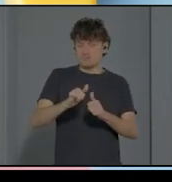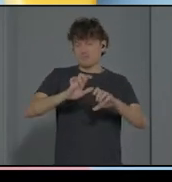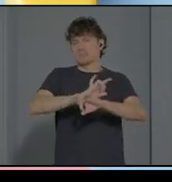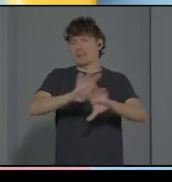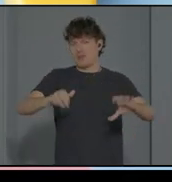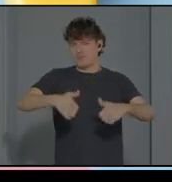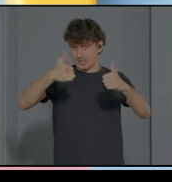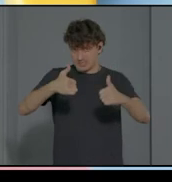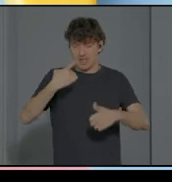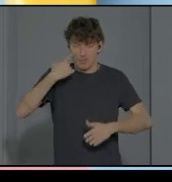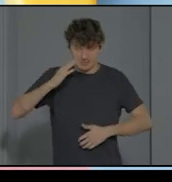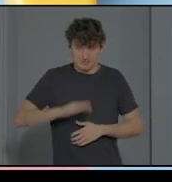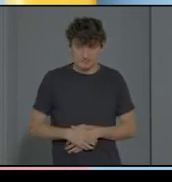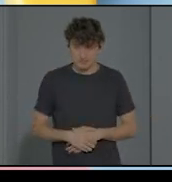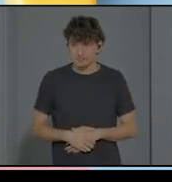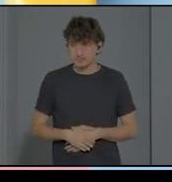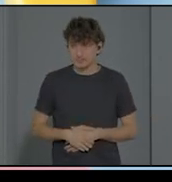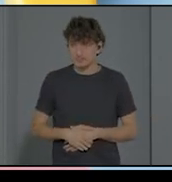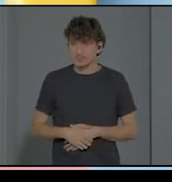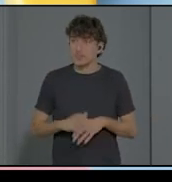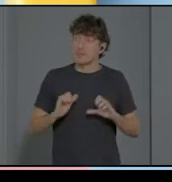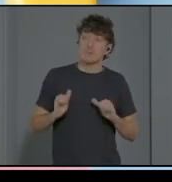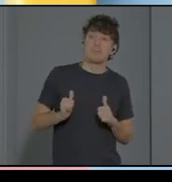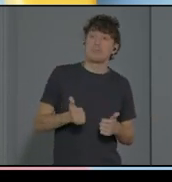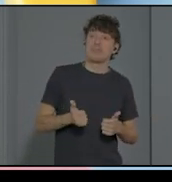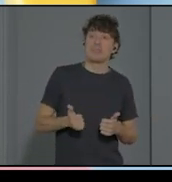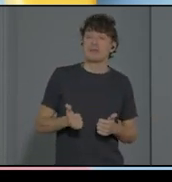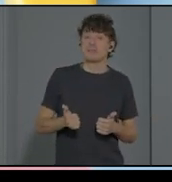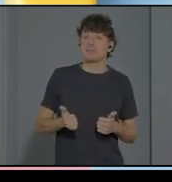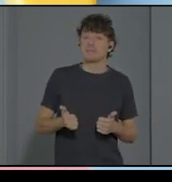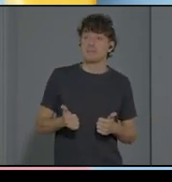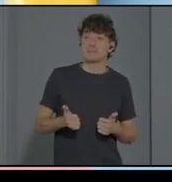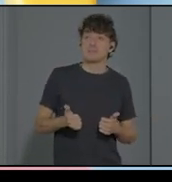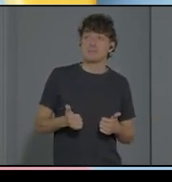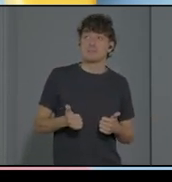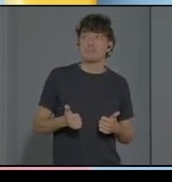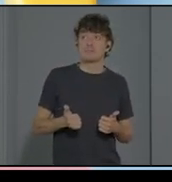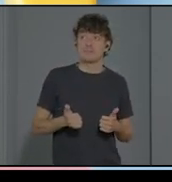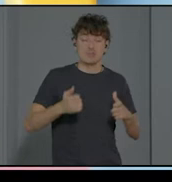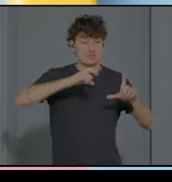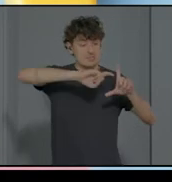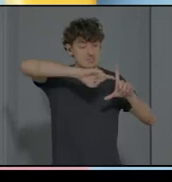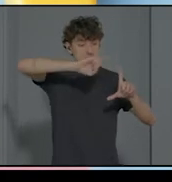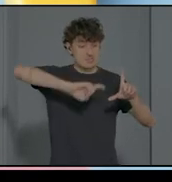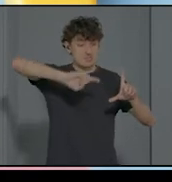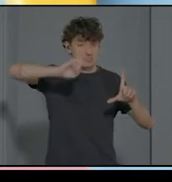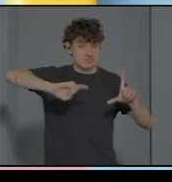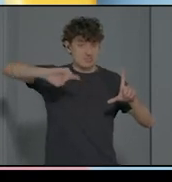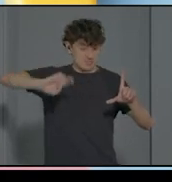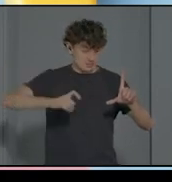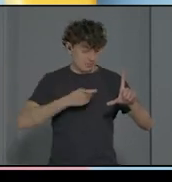un índice que nos enseña el intervalo entre un latido del corazón. Cuanto más amplio es